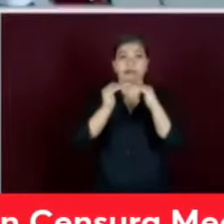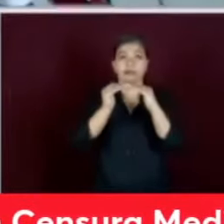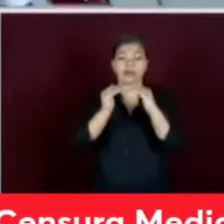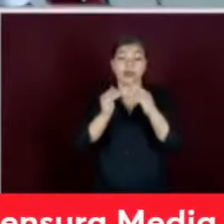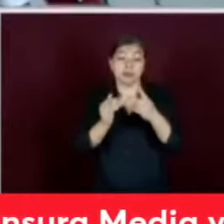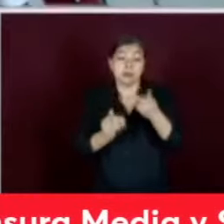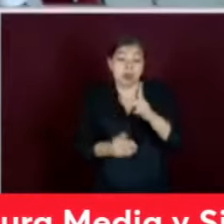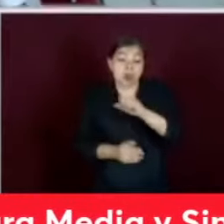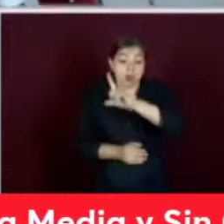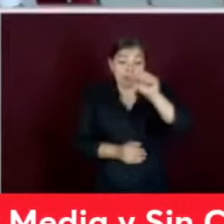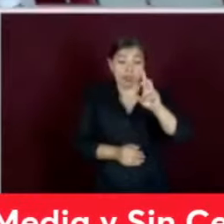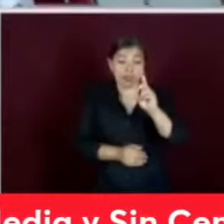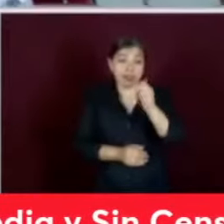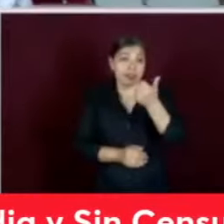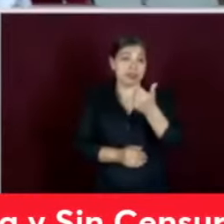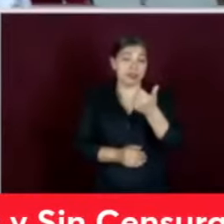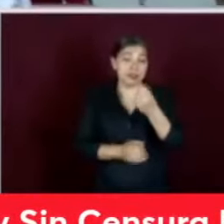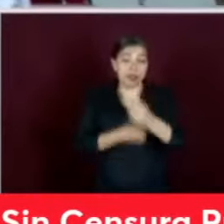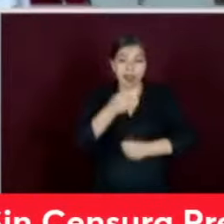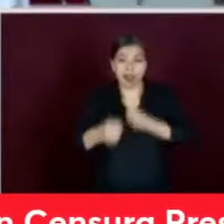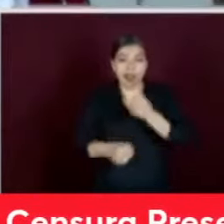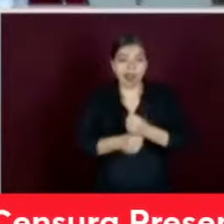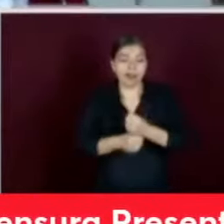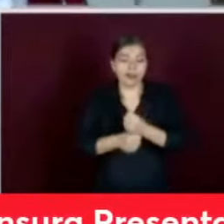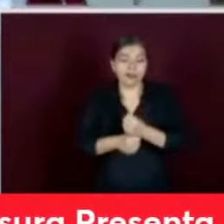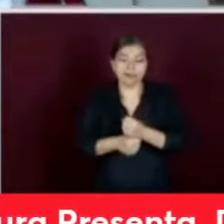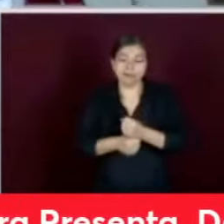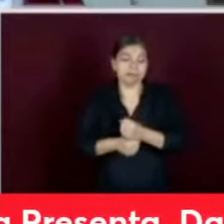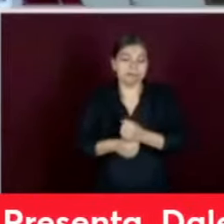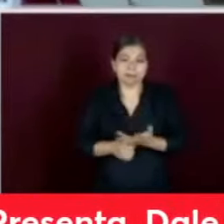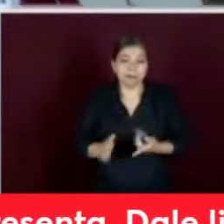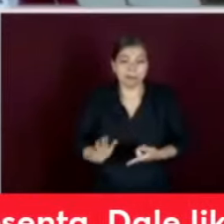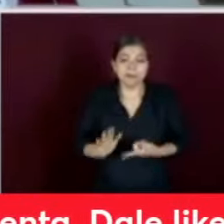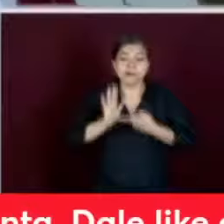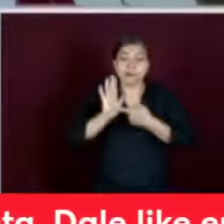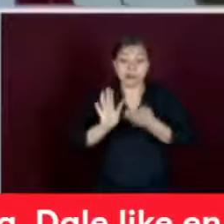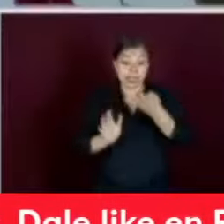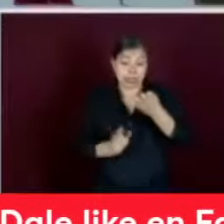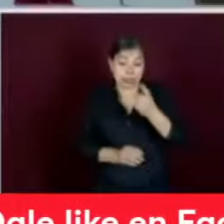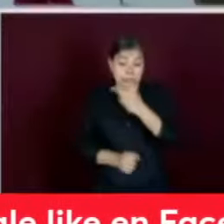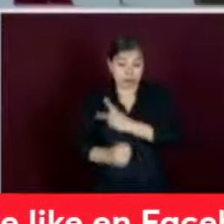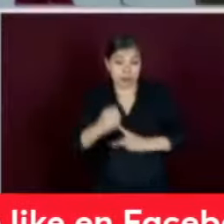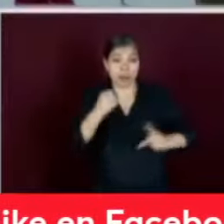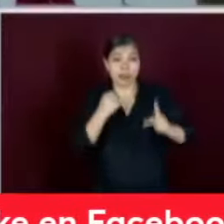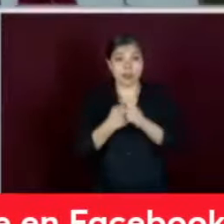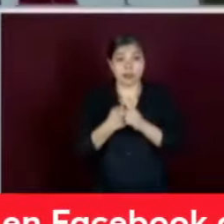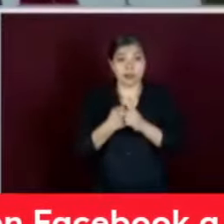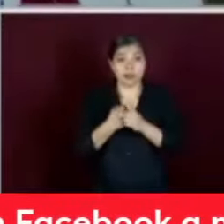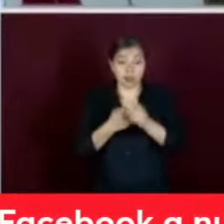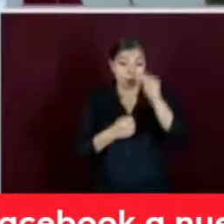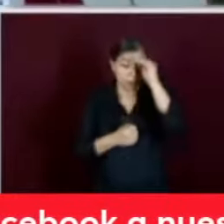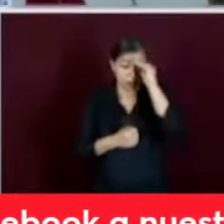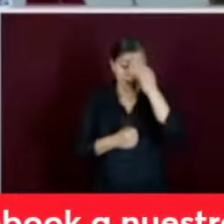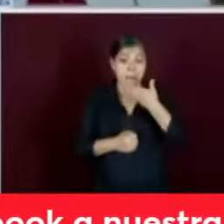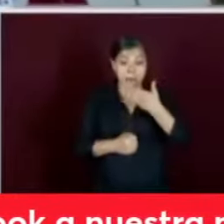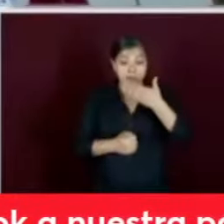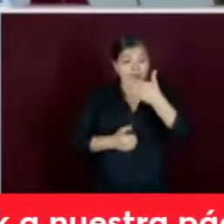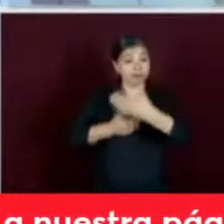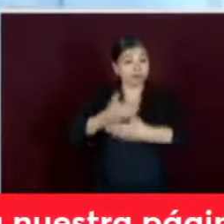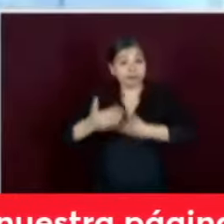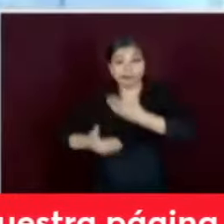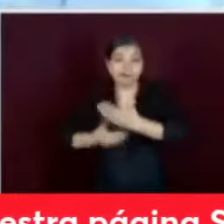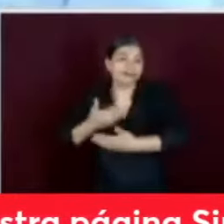36 años, se demostró que un país no puede avanzar